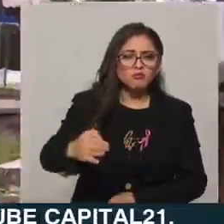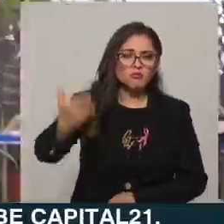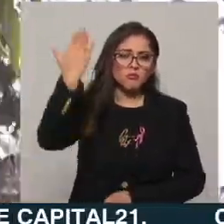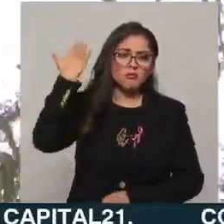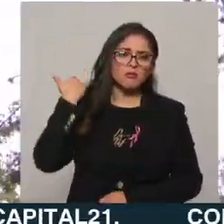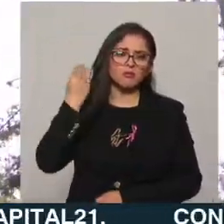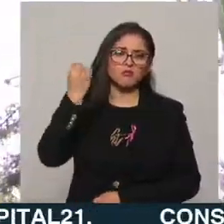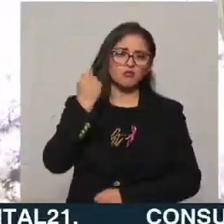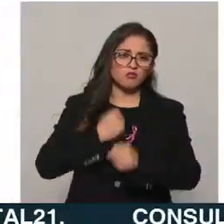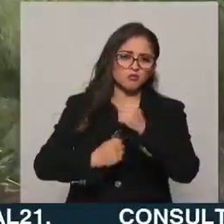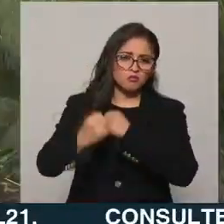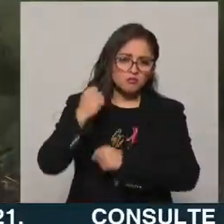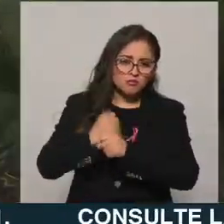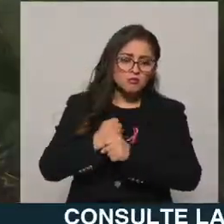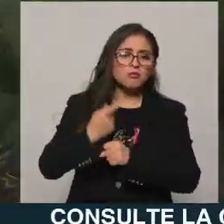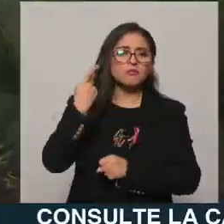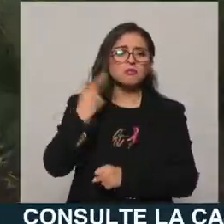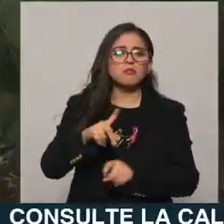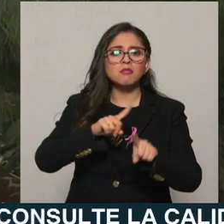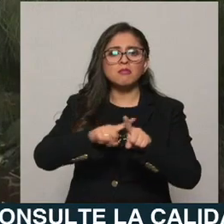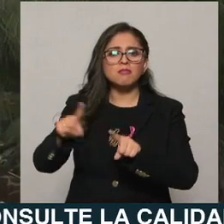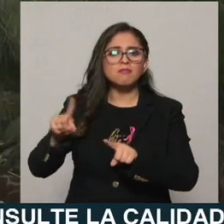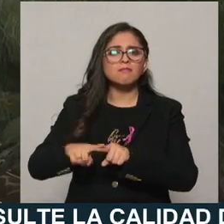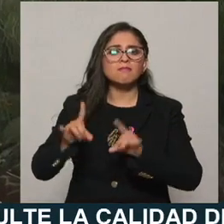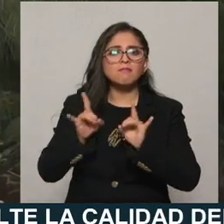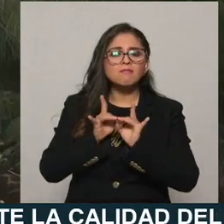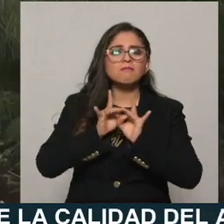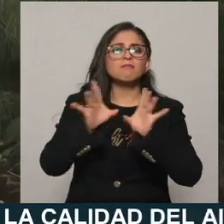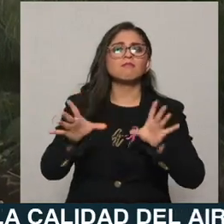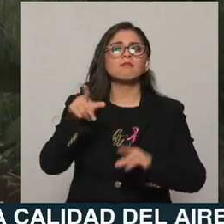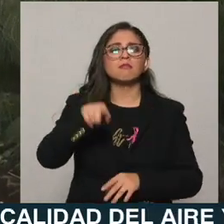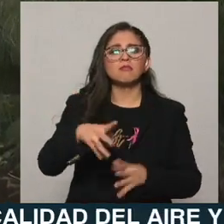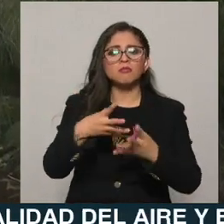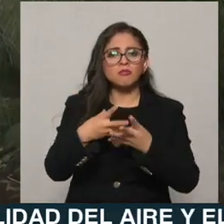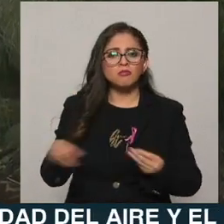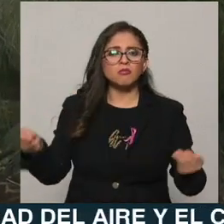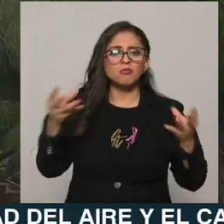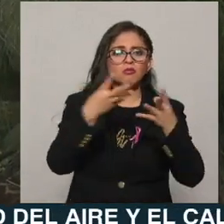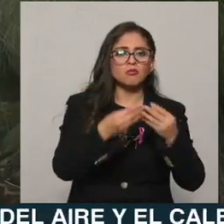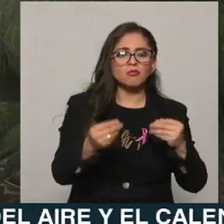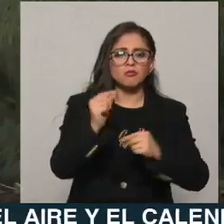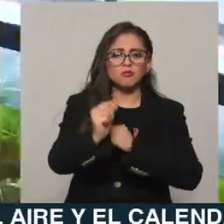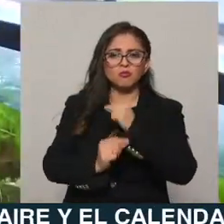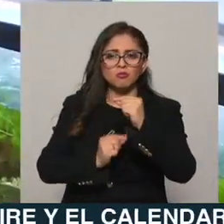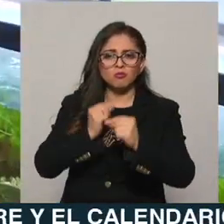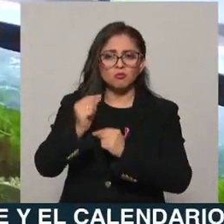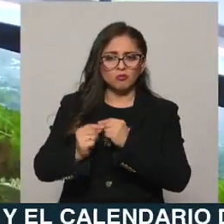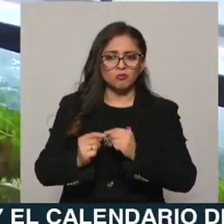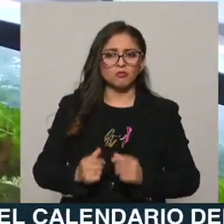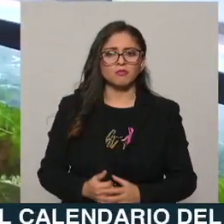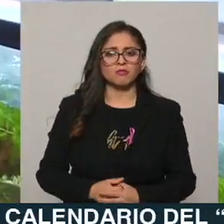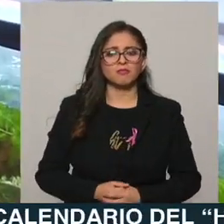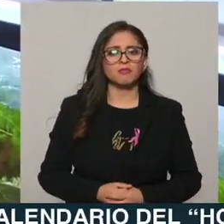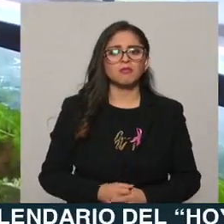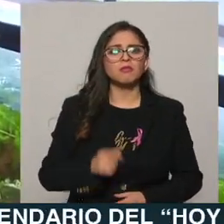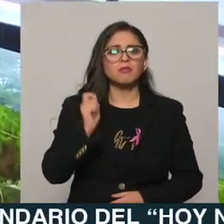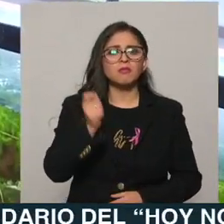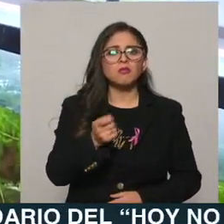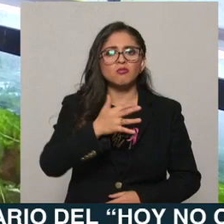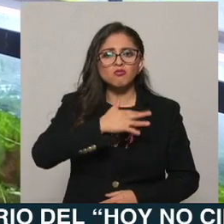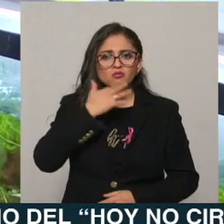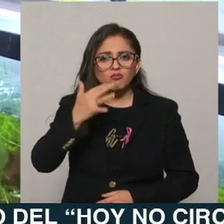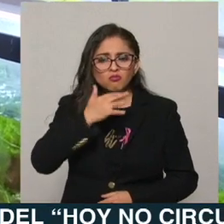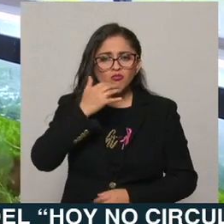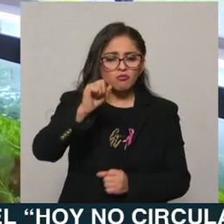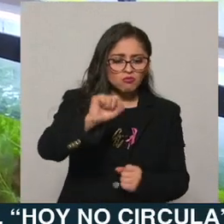décadas. Sin embargo, diversas circunstancias provocaron que fueran desapareciendo poco a poco. La contaminación directa hacia los canales